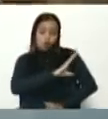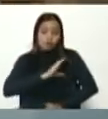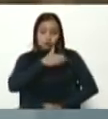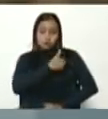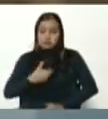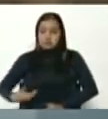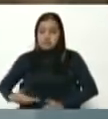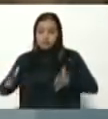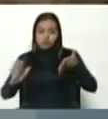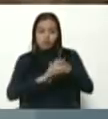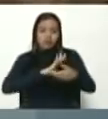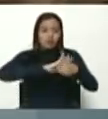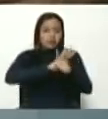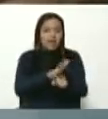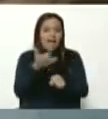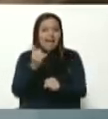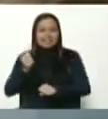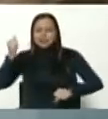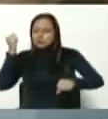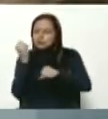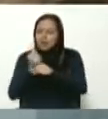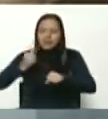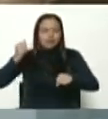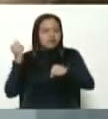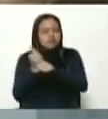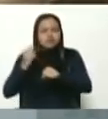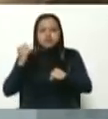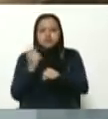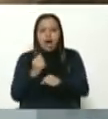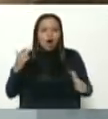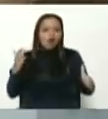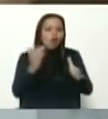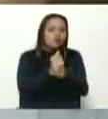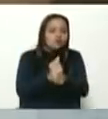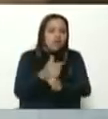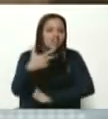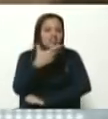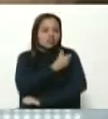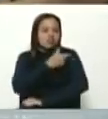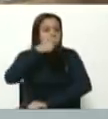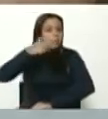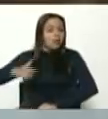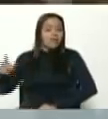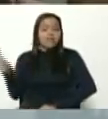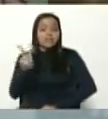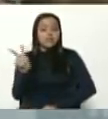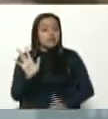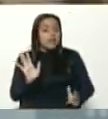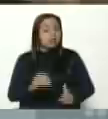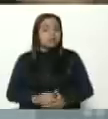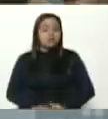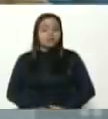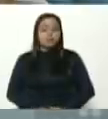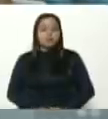de la COVID. Hemos trabajado para conseguir las vacunas para el pueblo de Venezuela.